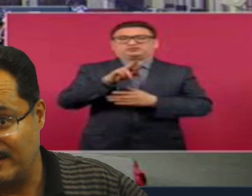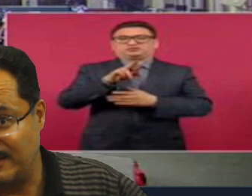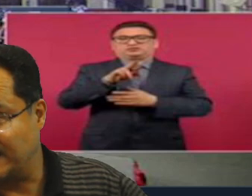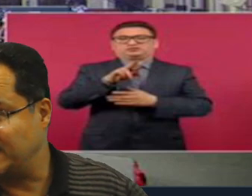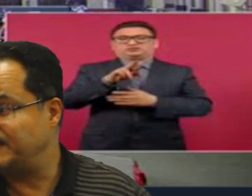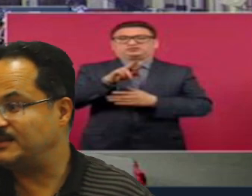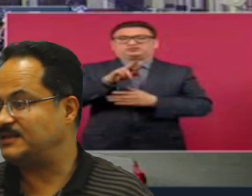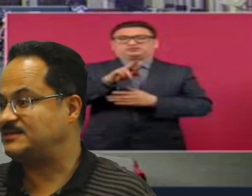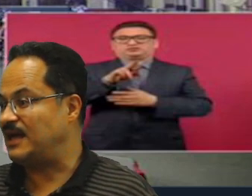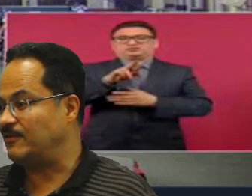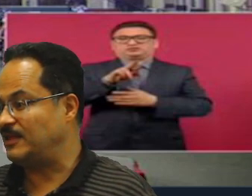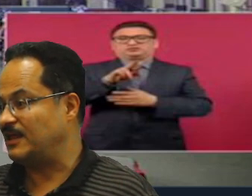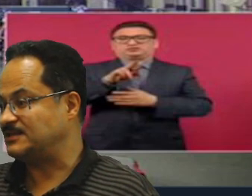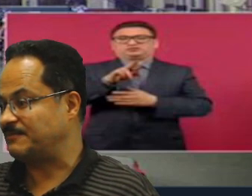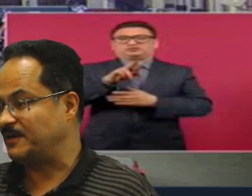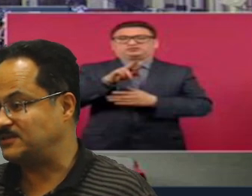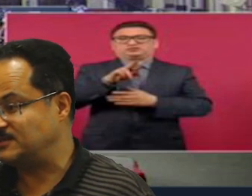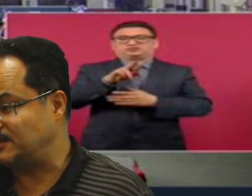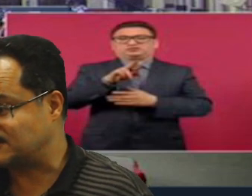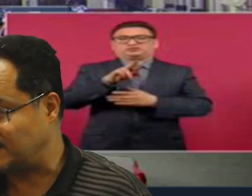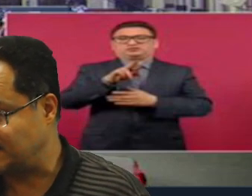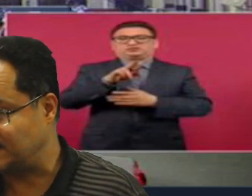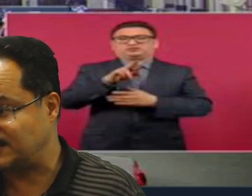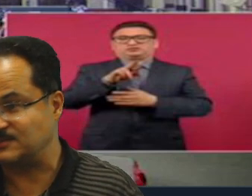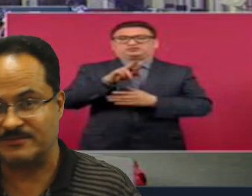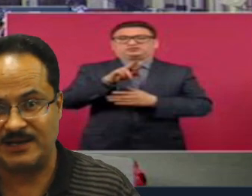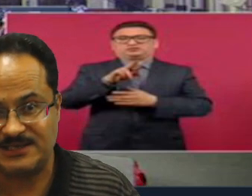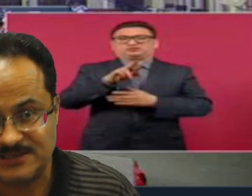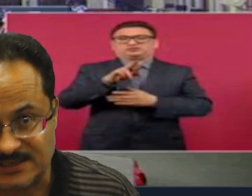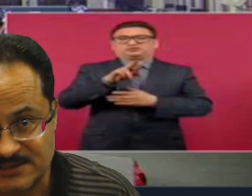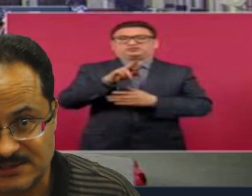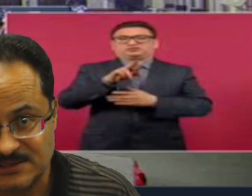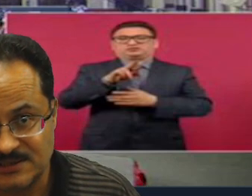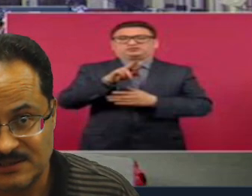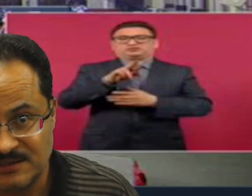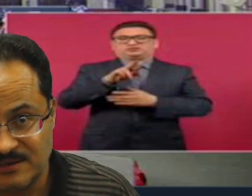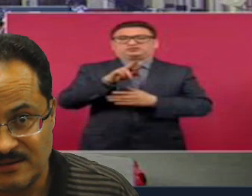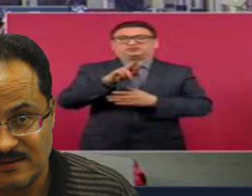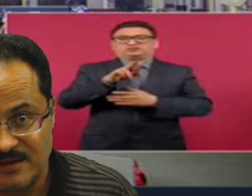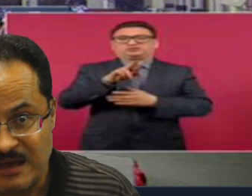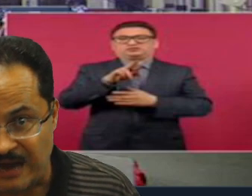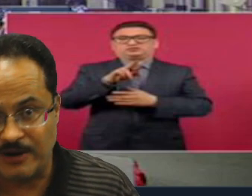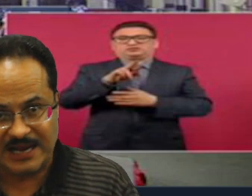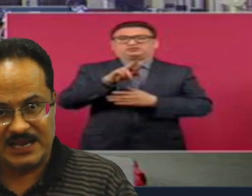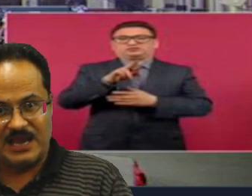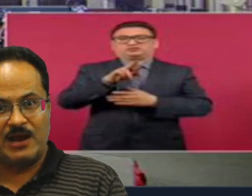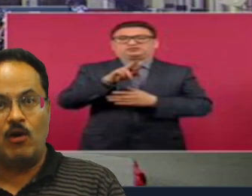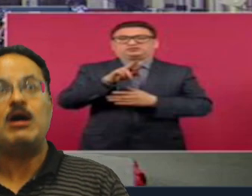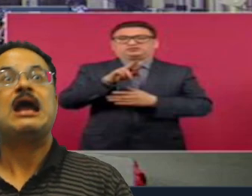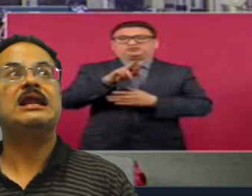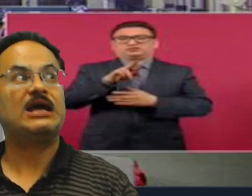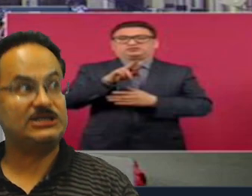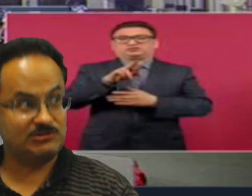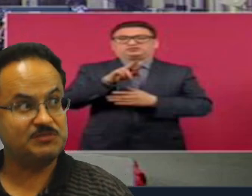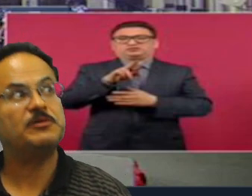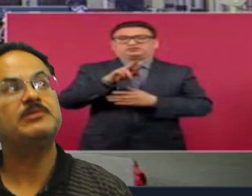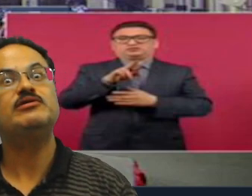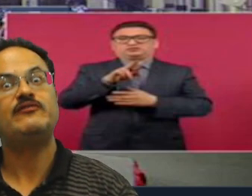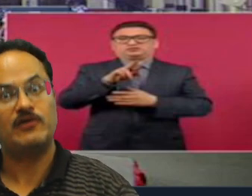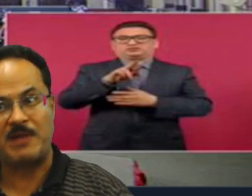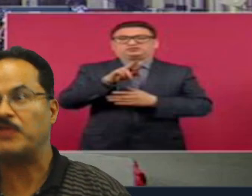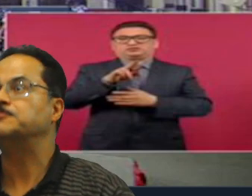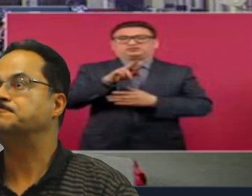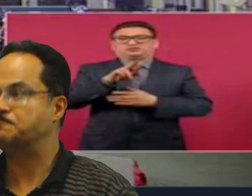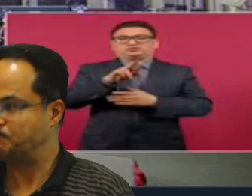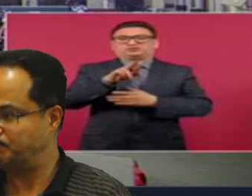del crimen de estado de la desaparición de los cuarenta y tres normalistas ahora que ya llegó el ejército es